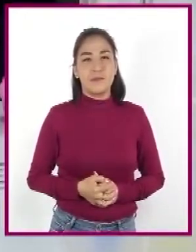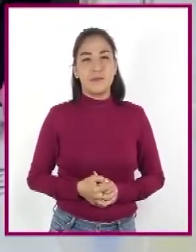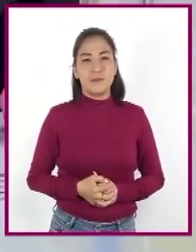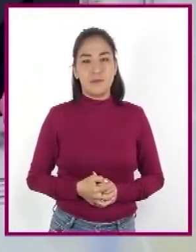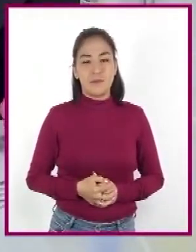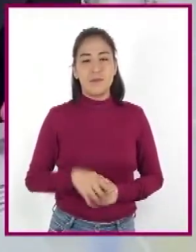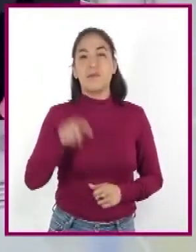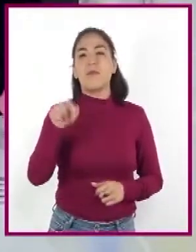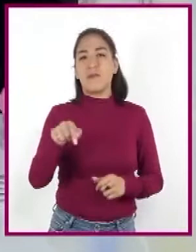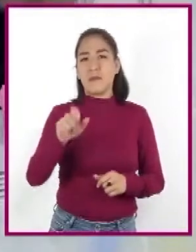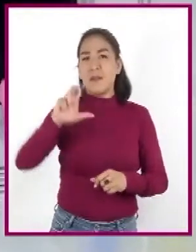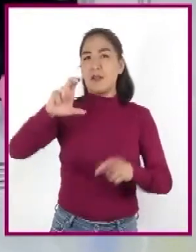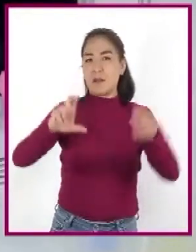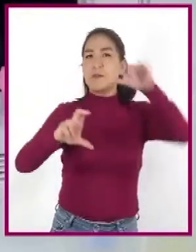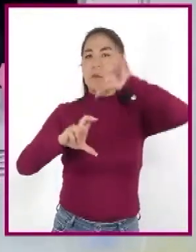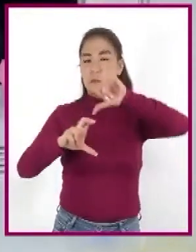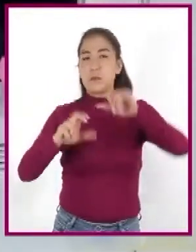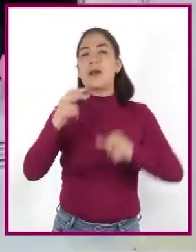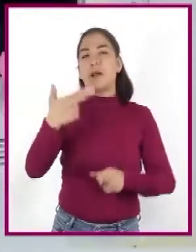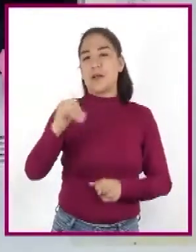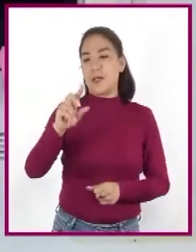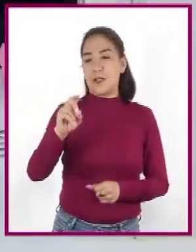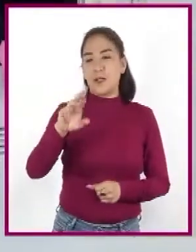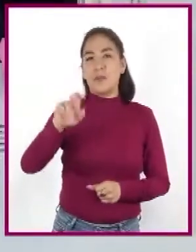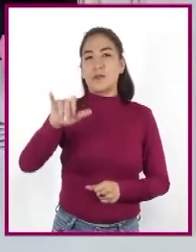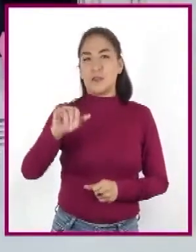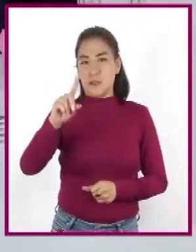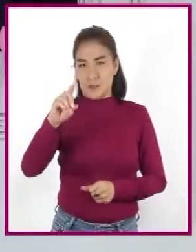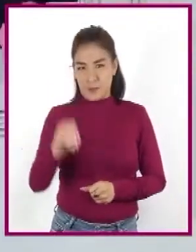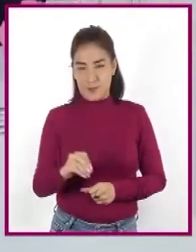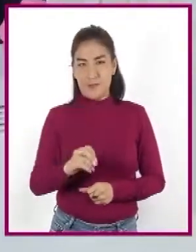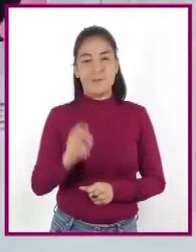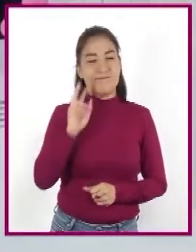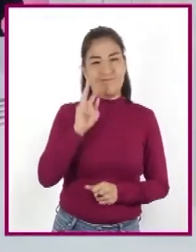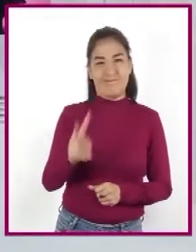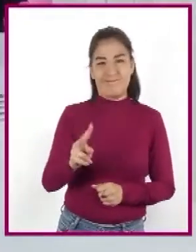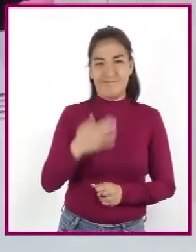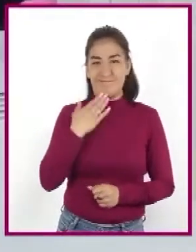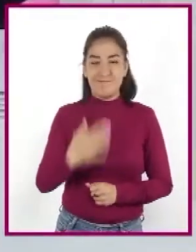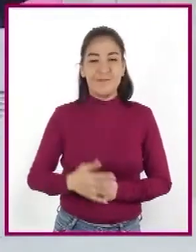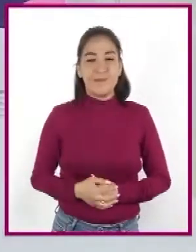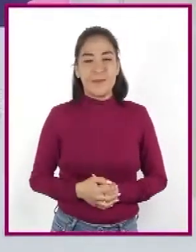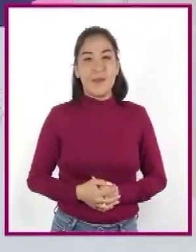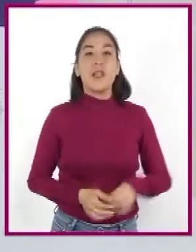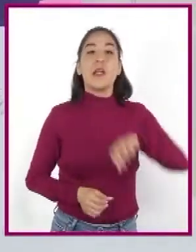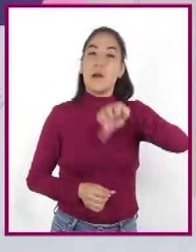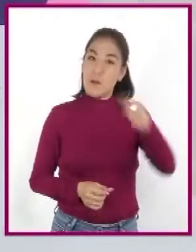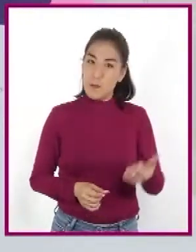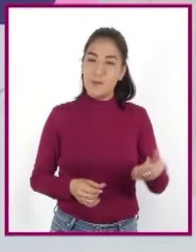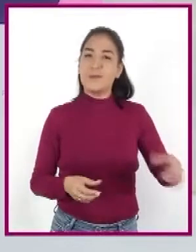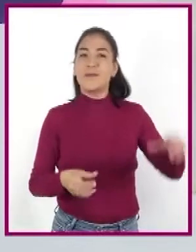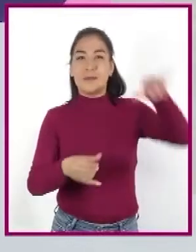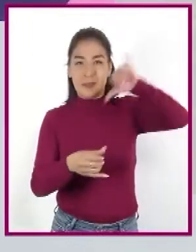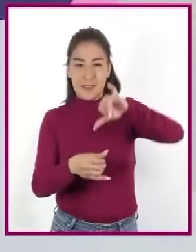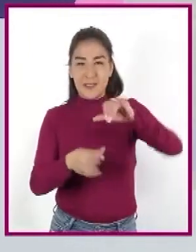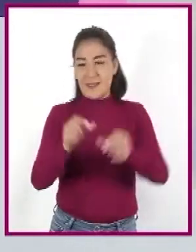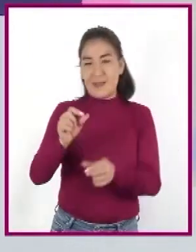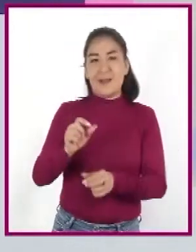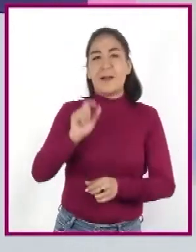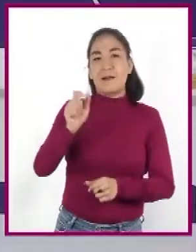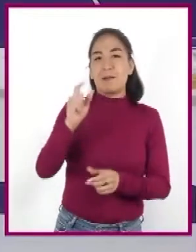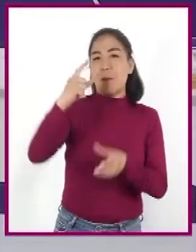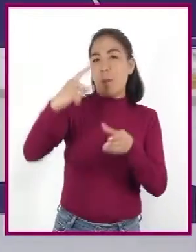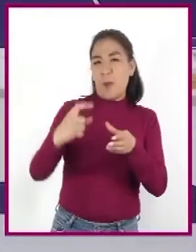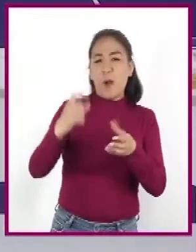Ahí tenemos una solución de hidróxido de sodio, como pueden ver. Y si le agregamos, ¿le parece bien con una piceta o así